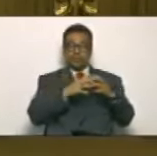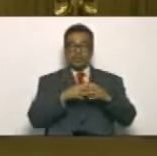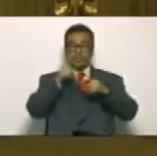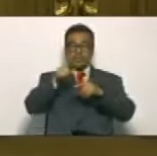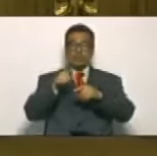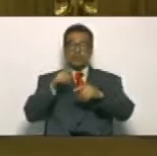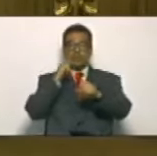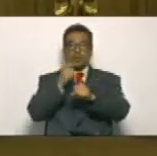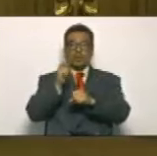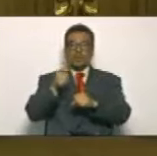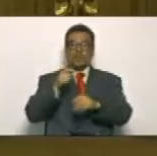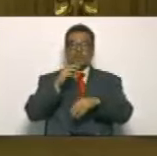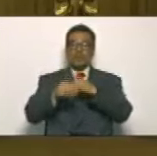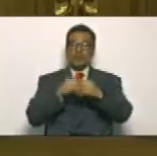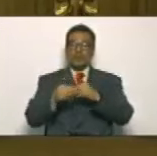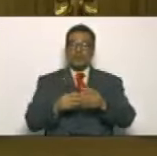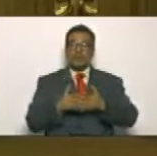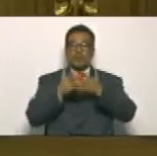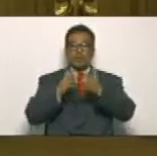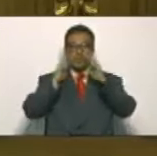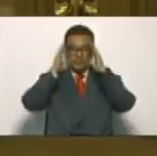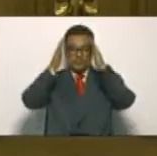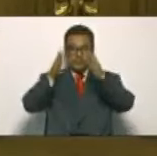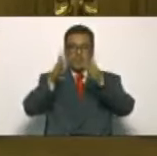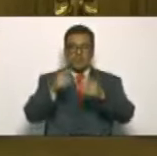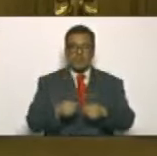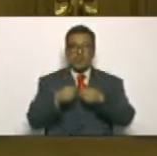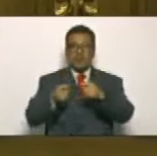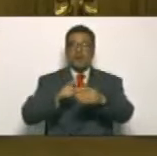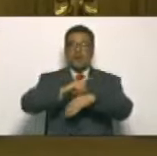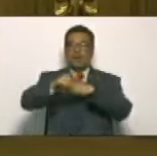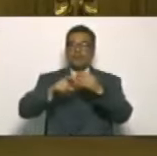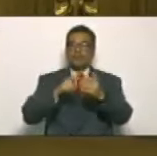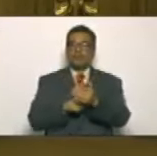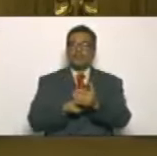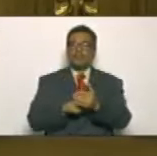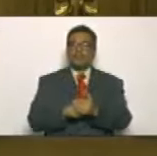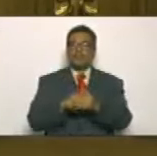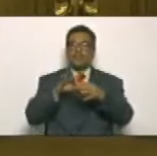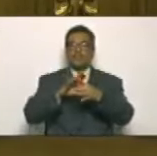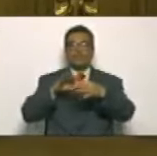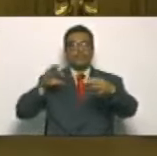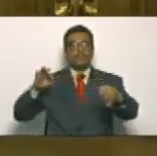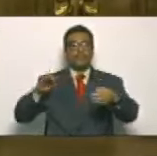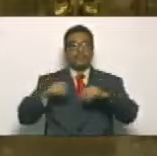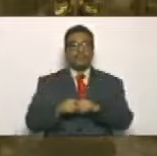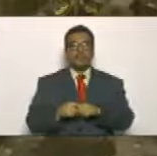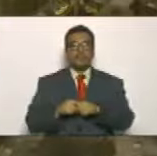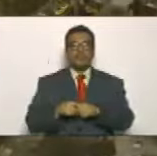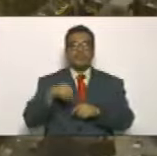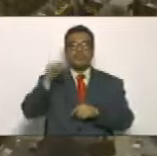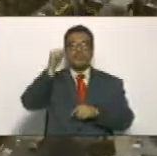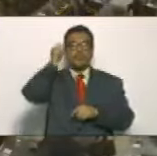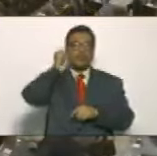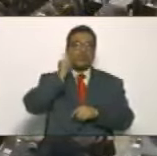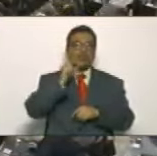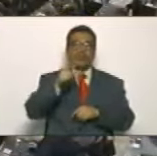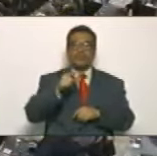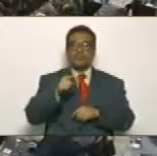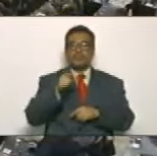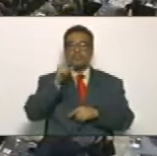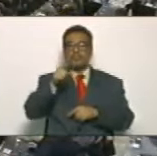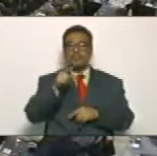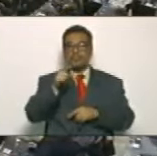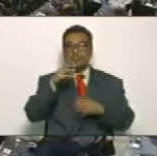en la tarea que fuera designado. La entrega total, el desprendimiento de Sucre, el